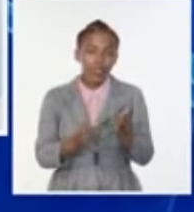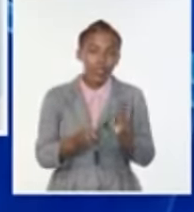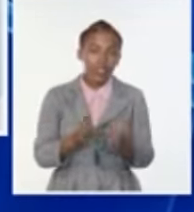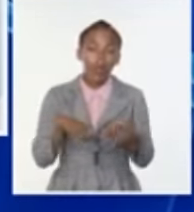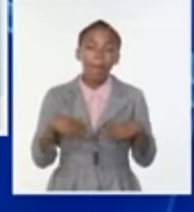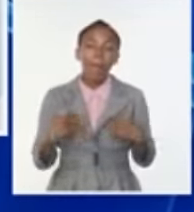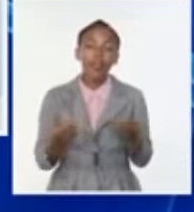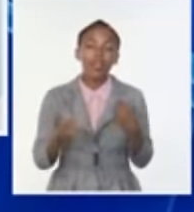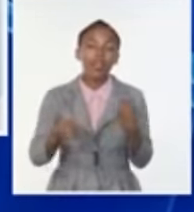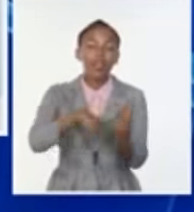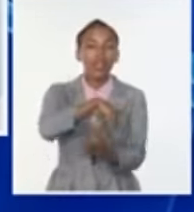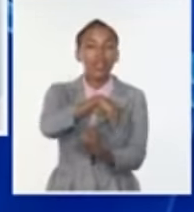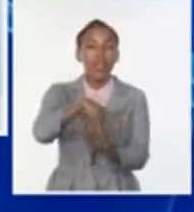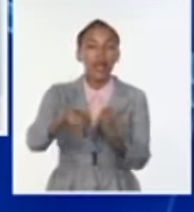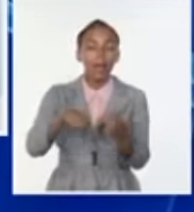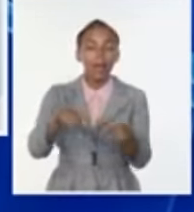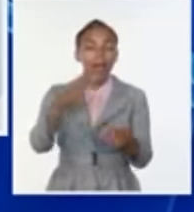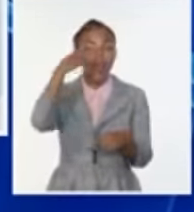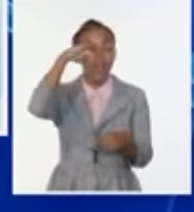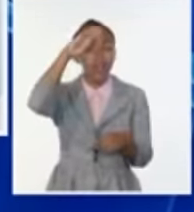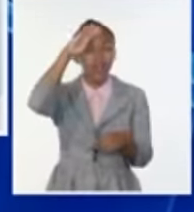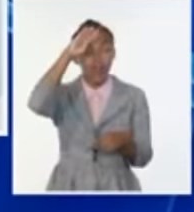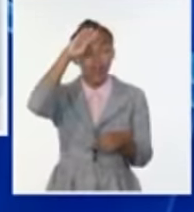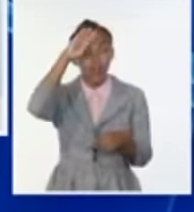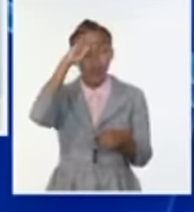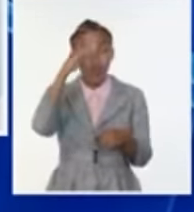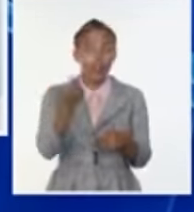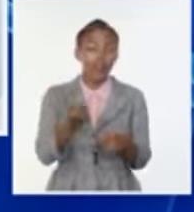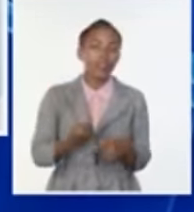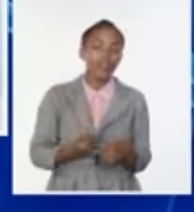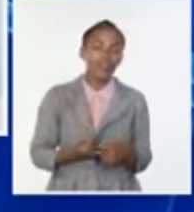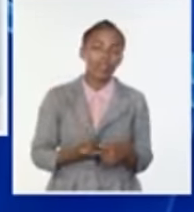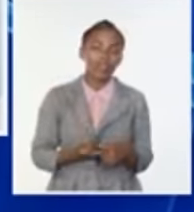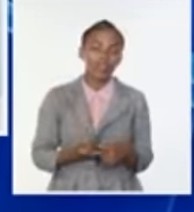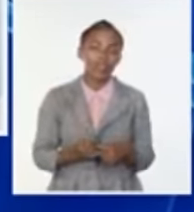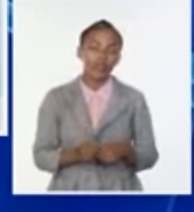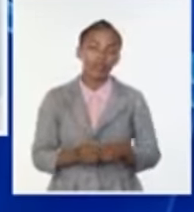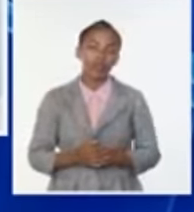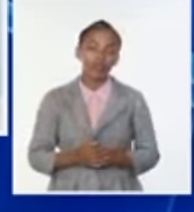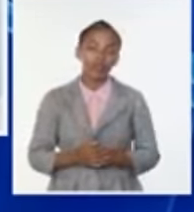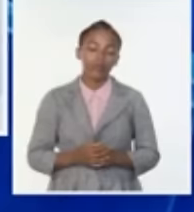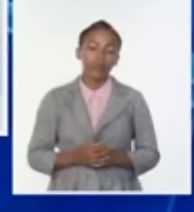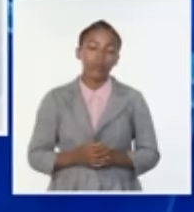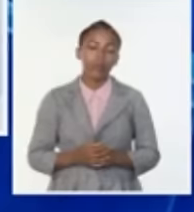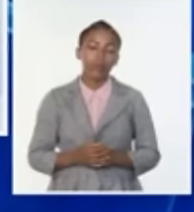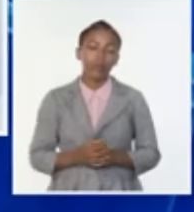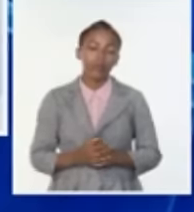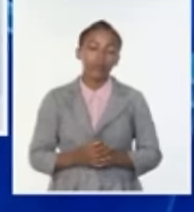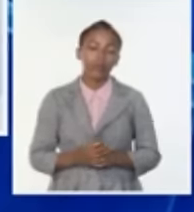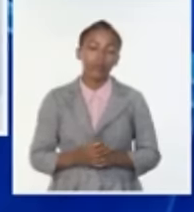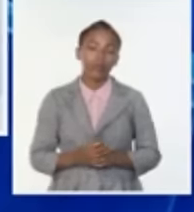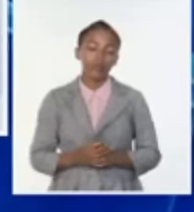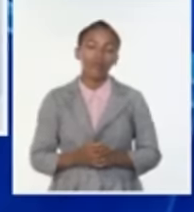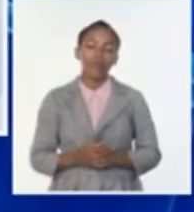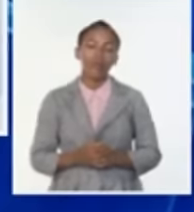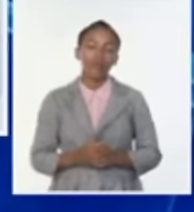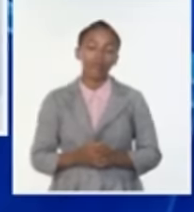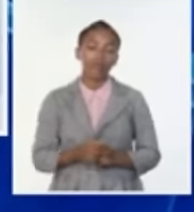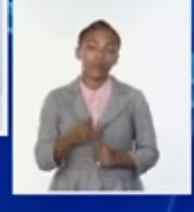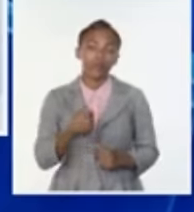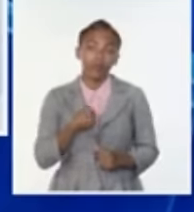en este país. Y primero un redimensionamiento que en las condiciones actuales, lo tengo que decir